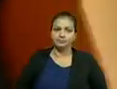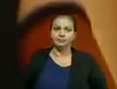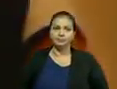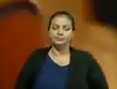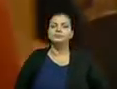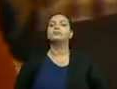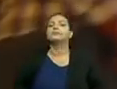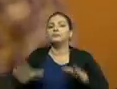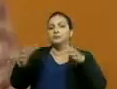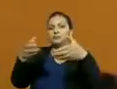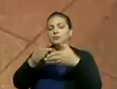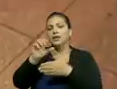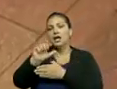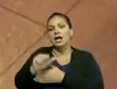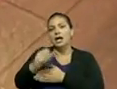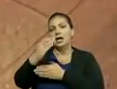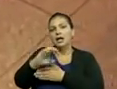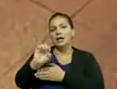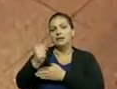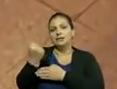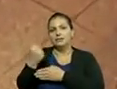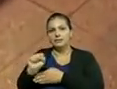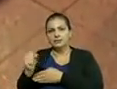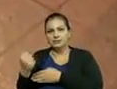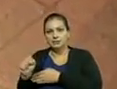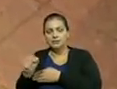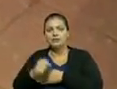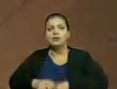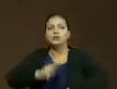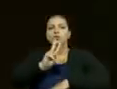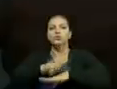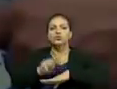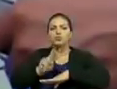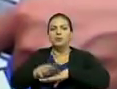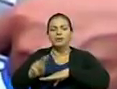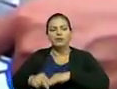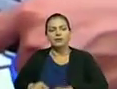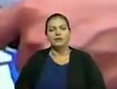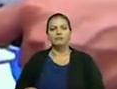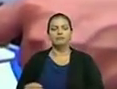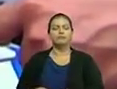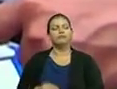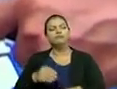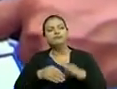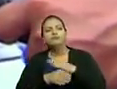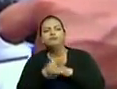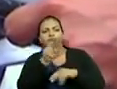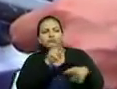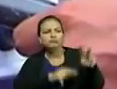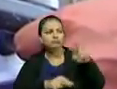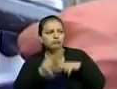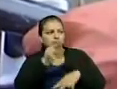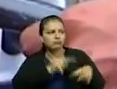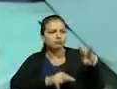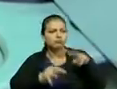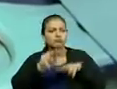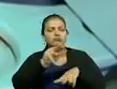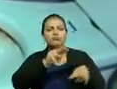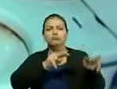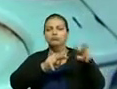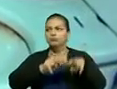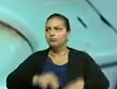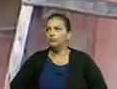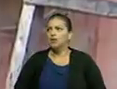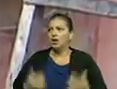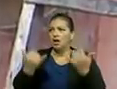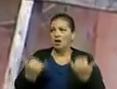lugar constatando condiciones deplorables. Cuando estamos hablando de centros especializados, nosotros nos fijamos en la infraestructura. Si ustedes pueden